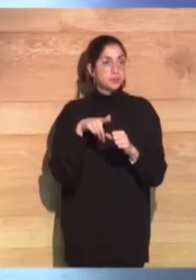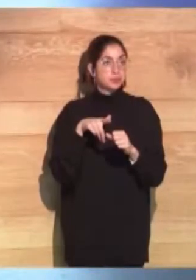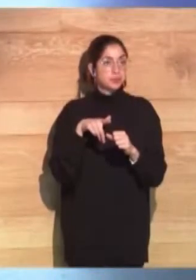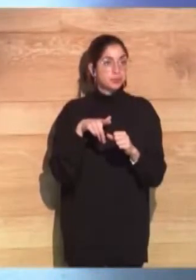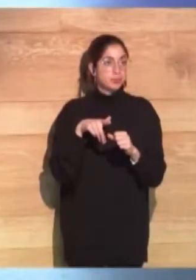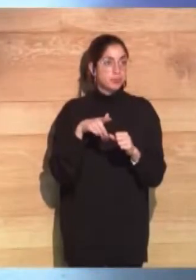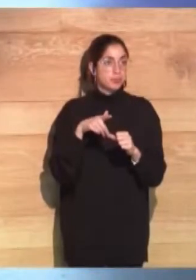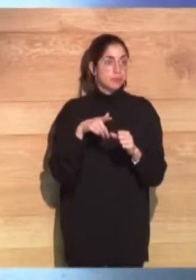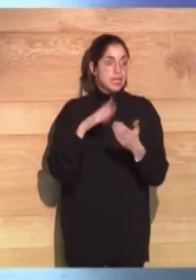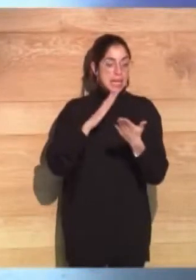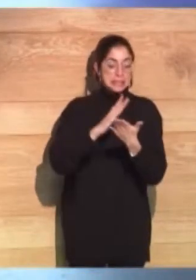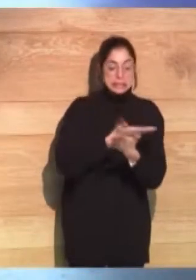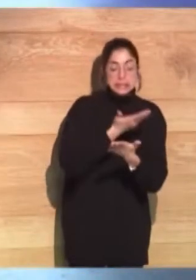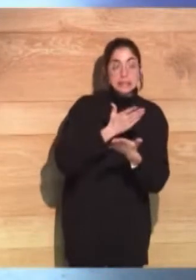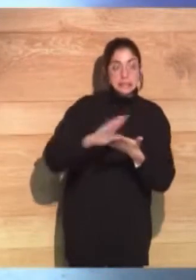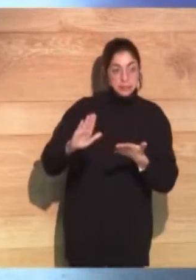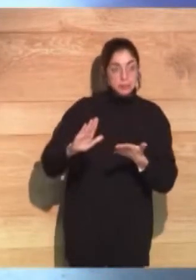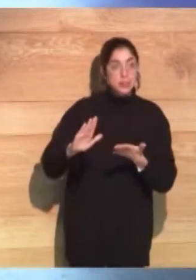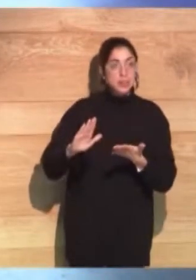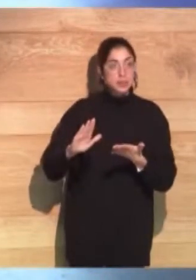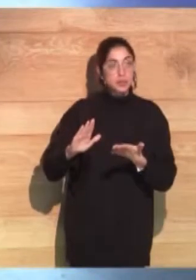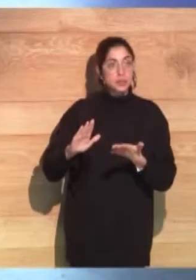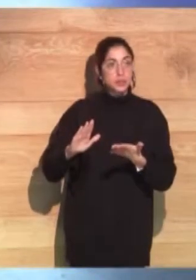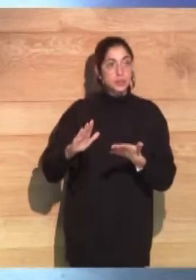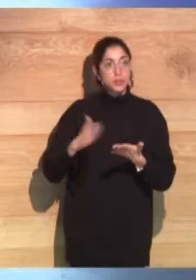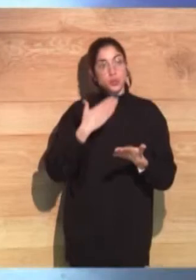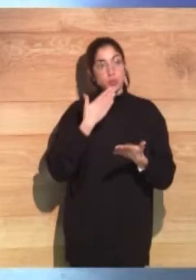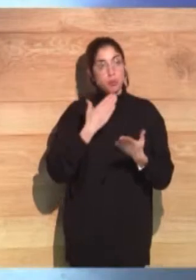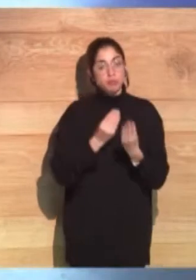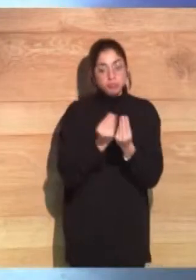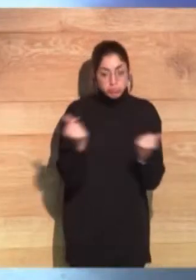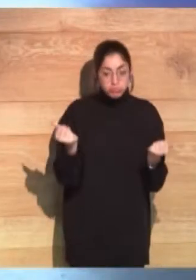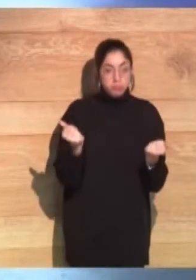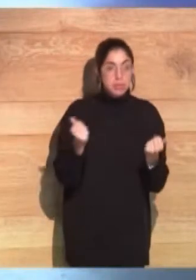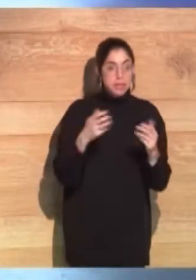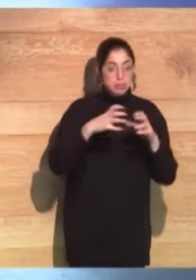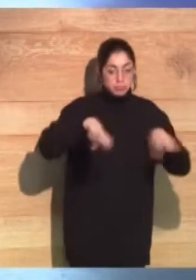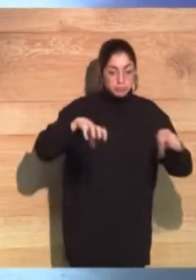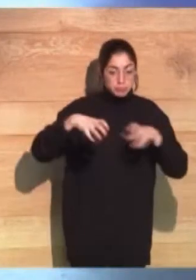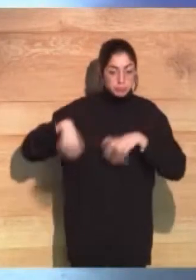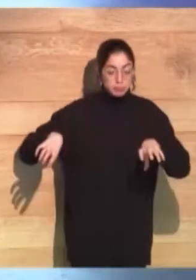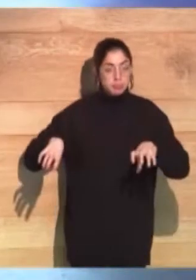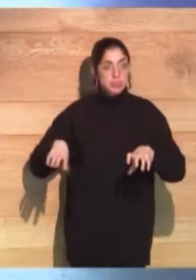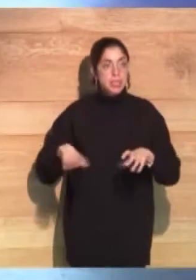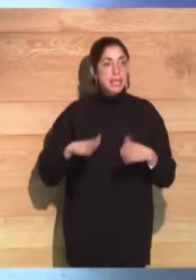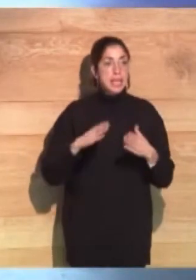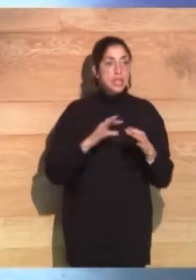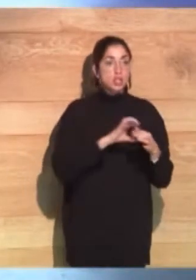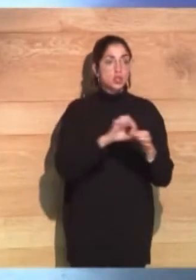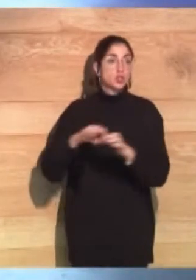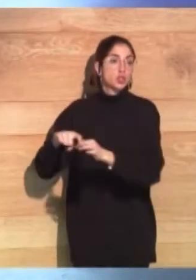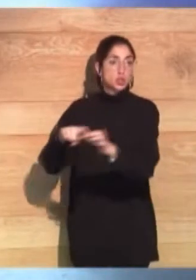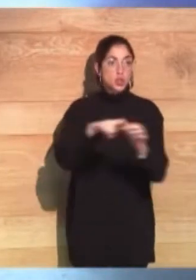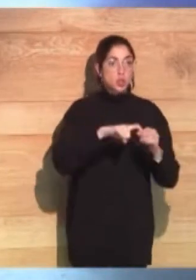una separación también, de una disolución, digamos, o dispersión de la solidaridad internacional,